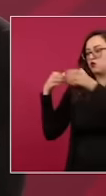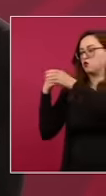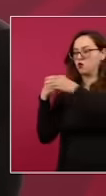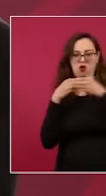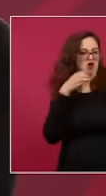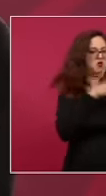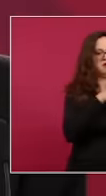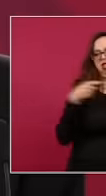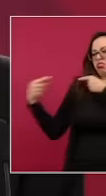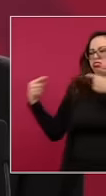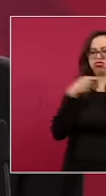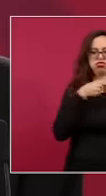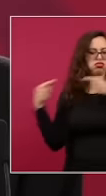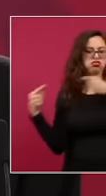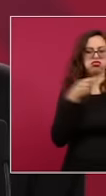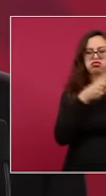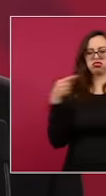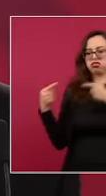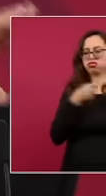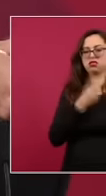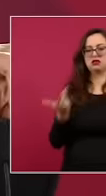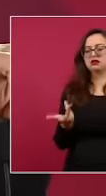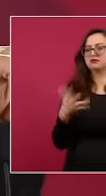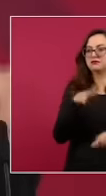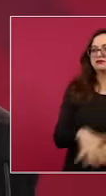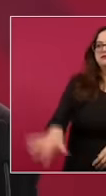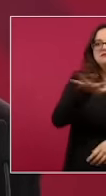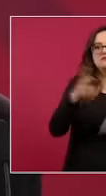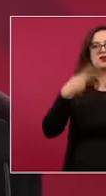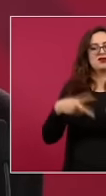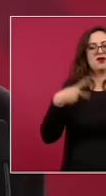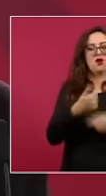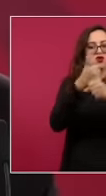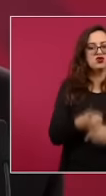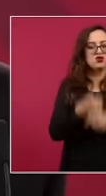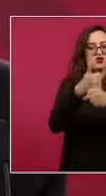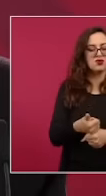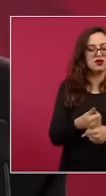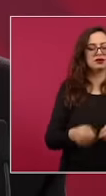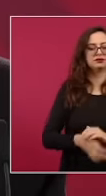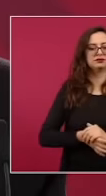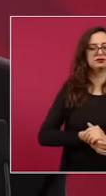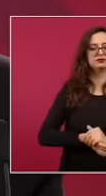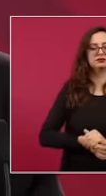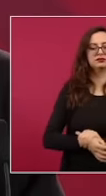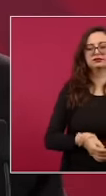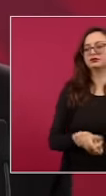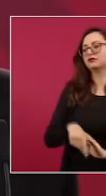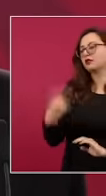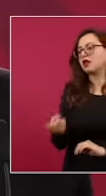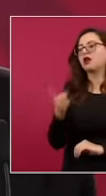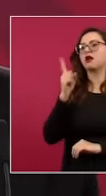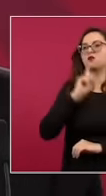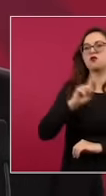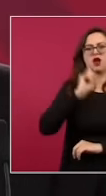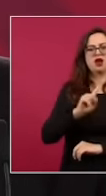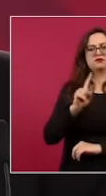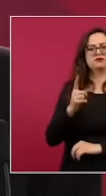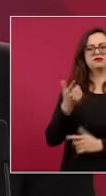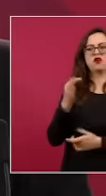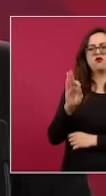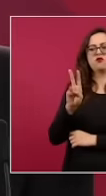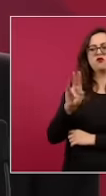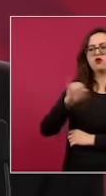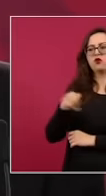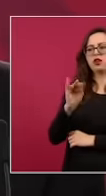élites. La señora hija del expresidente Fujimori,